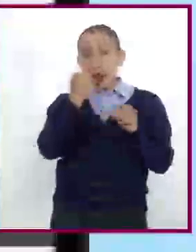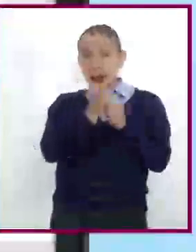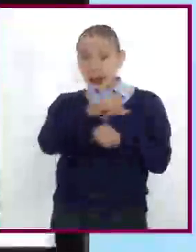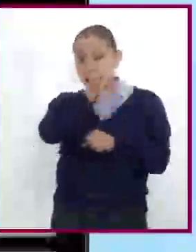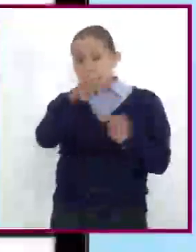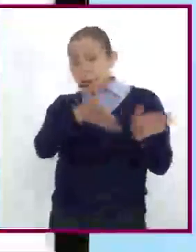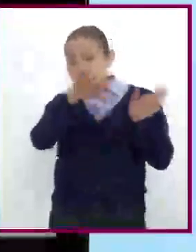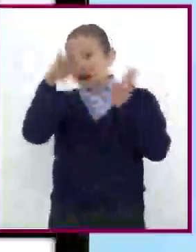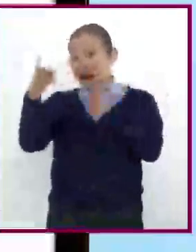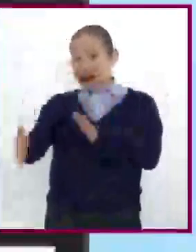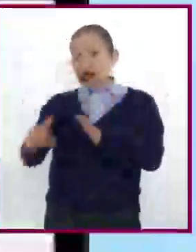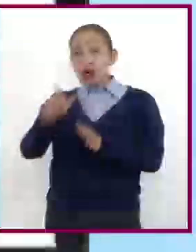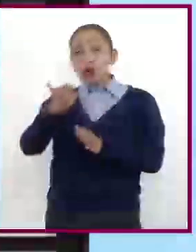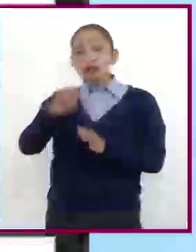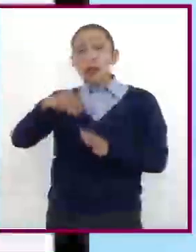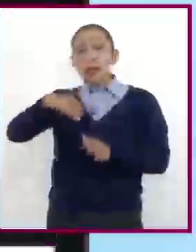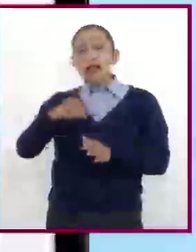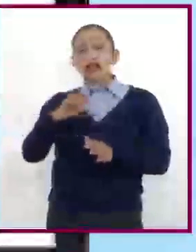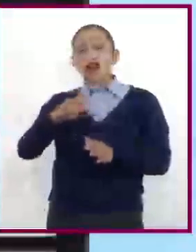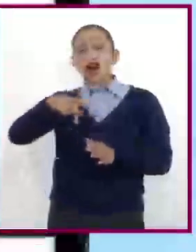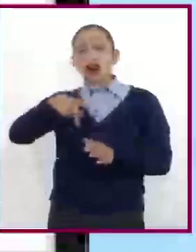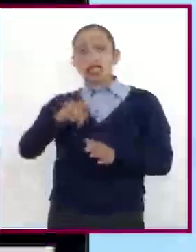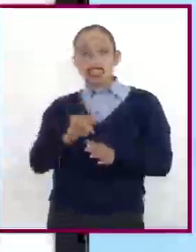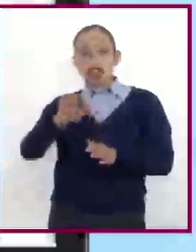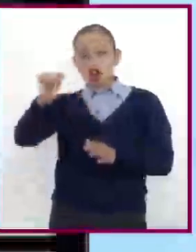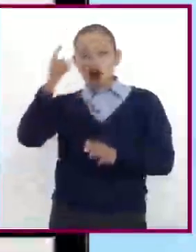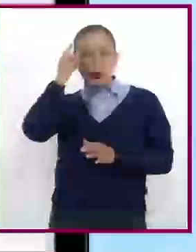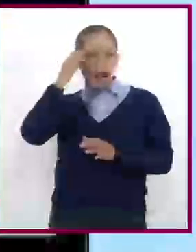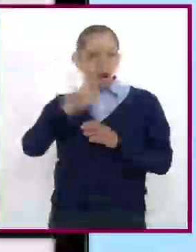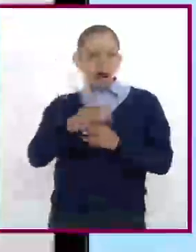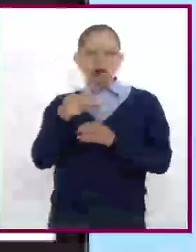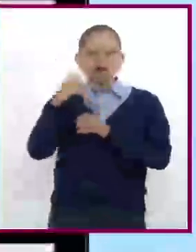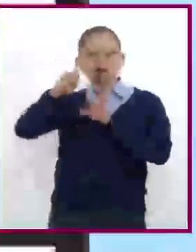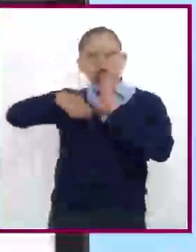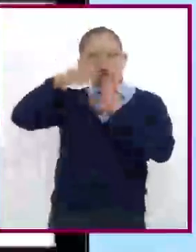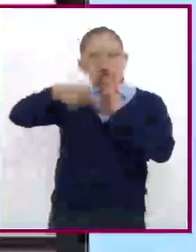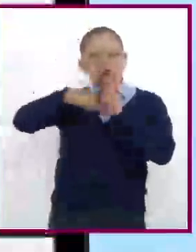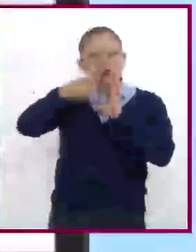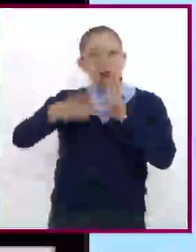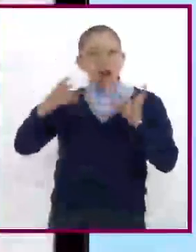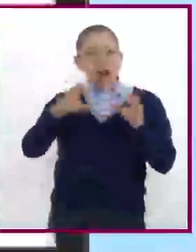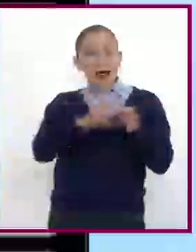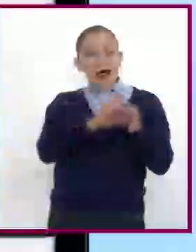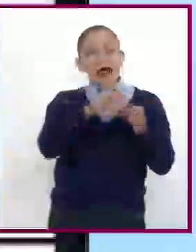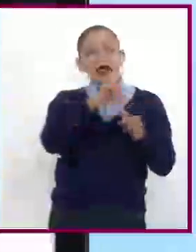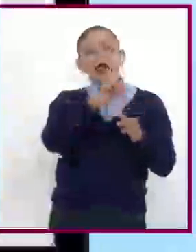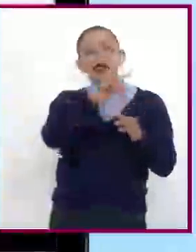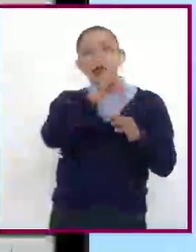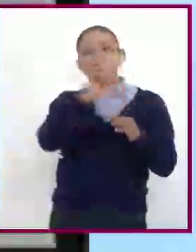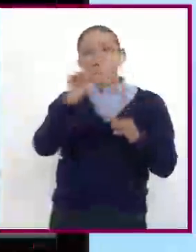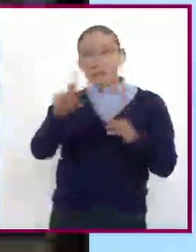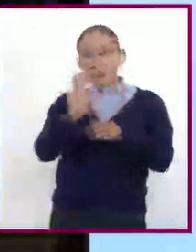años después, Luis Mandoki, junto con otros directores, filmó una adaptación de El Diosero.